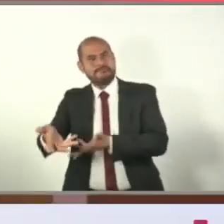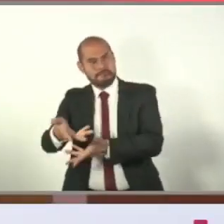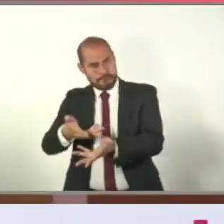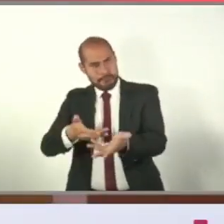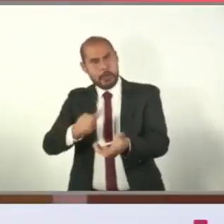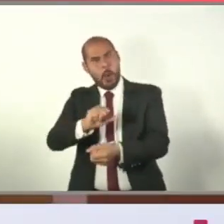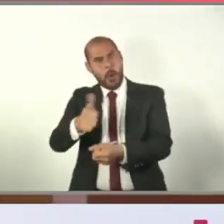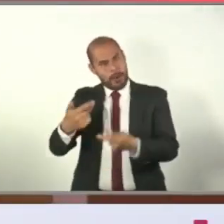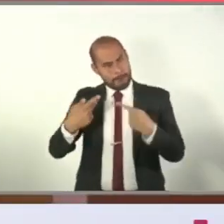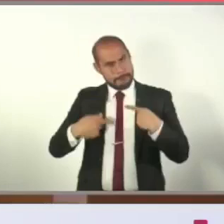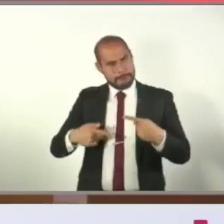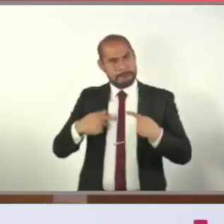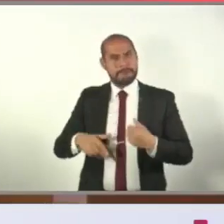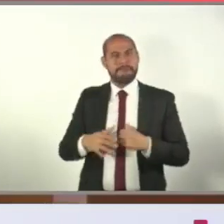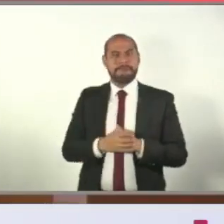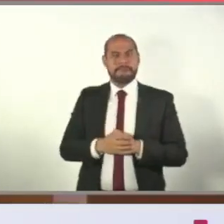demás.